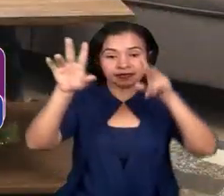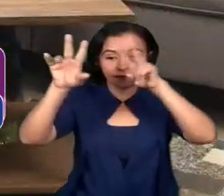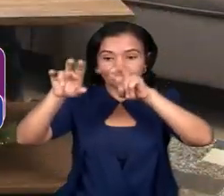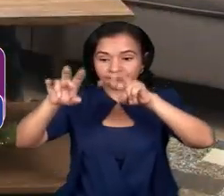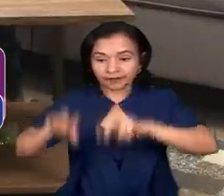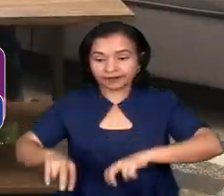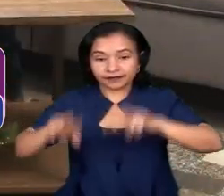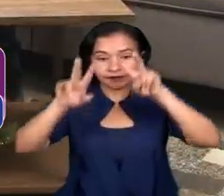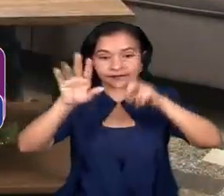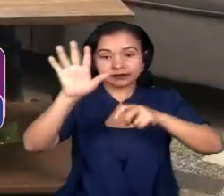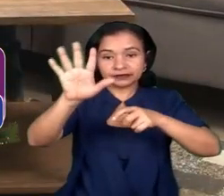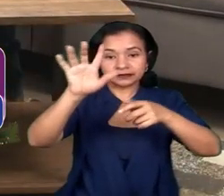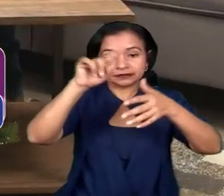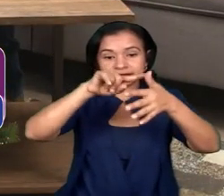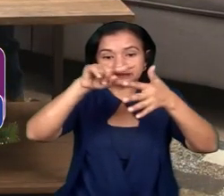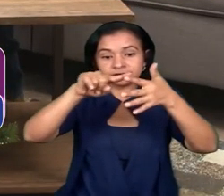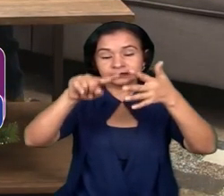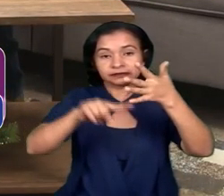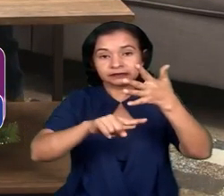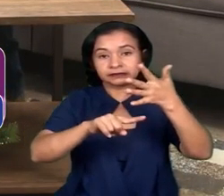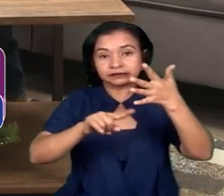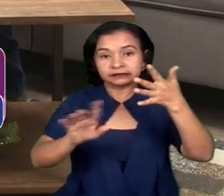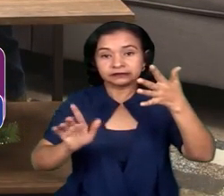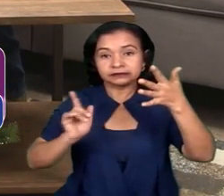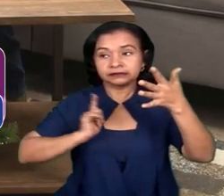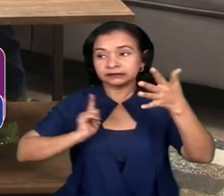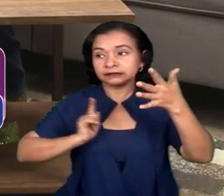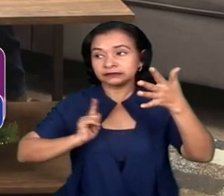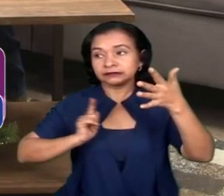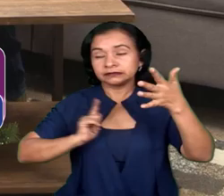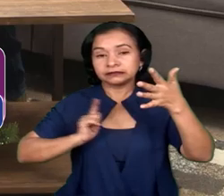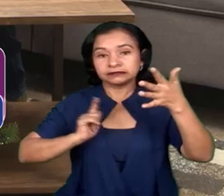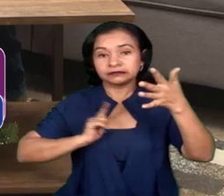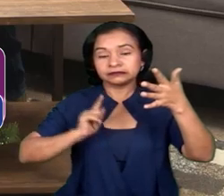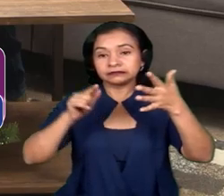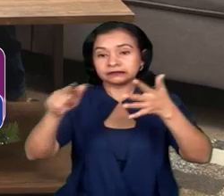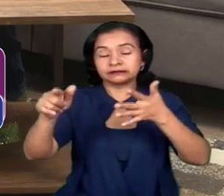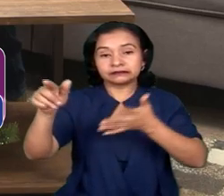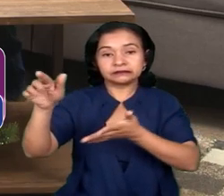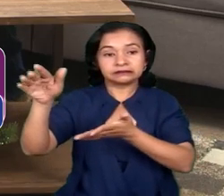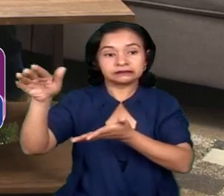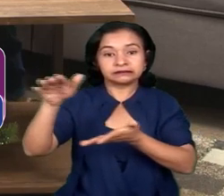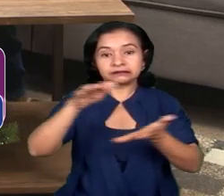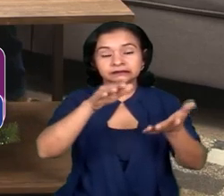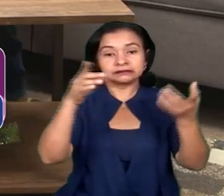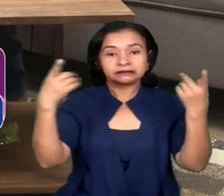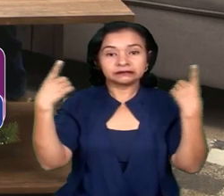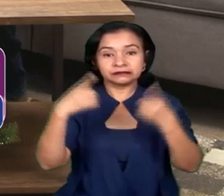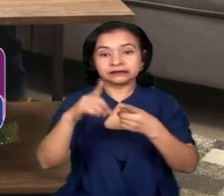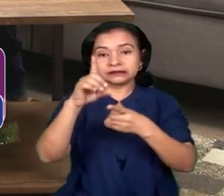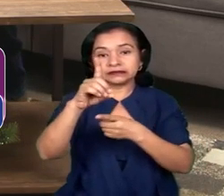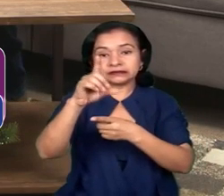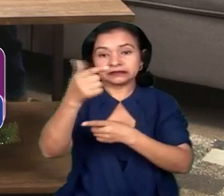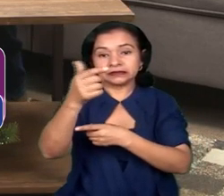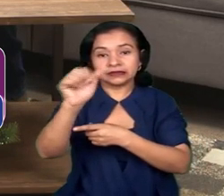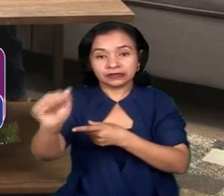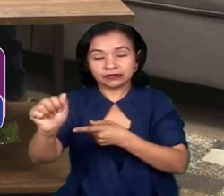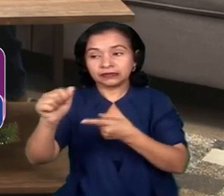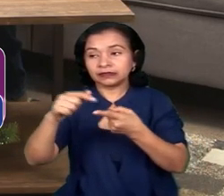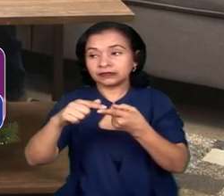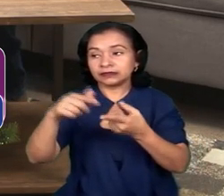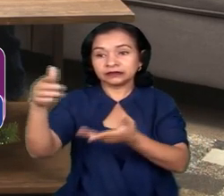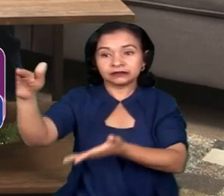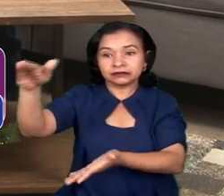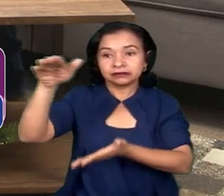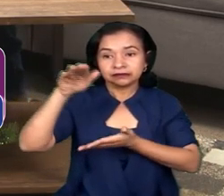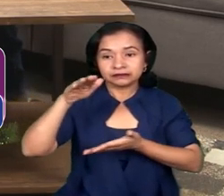5 revisiones las pasé, pero sin embargo tenía que dar y me tenían que llevar a la Dirección General de Aduanas. Después sacaba mi